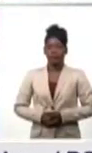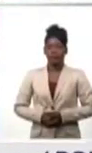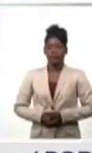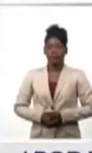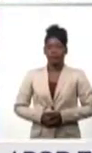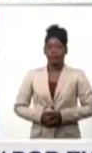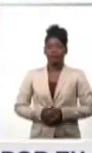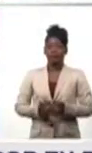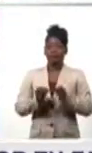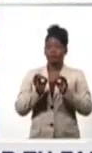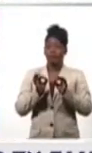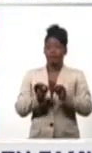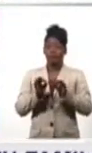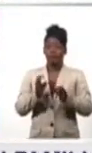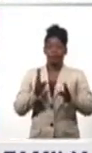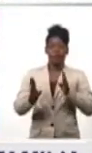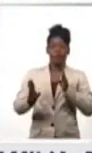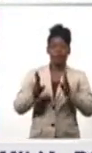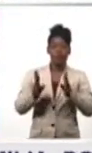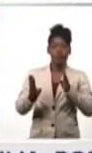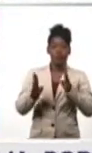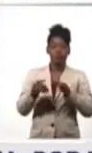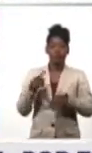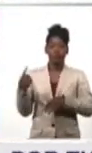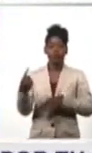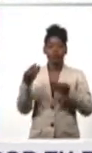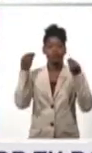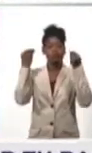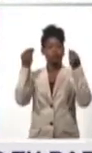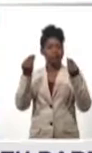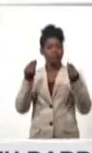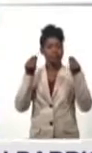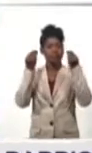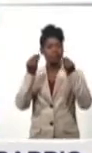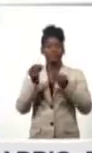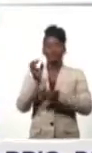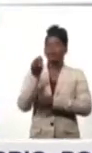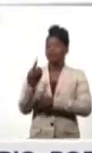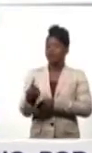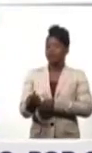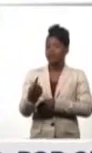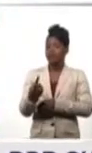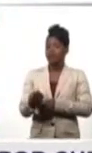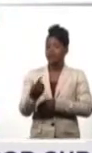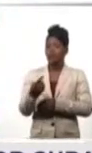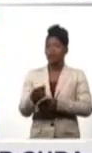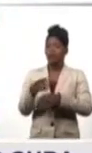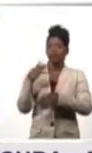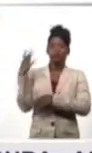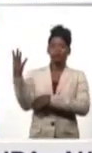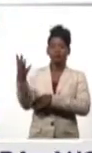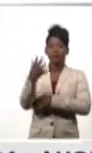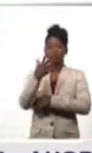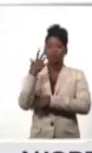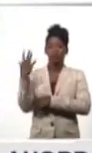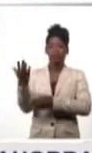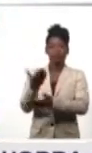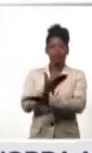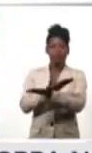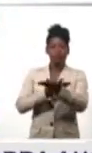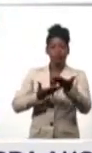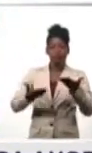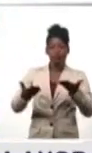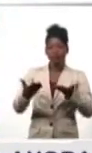jornada sin dudas para reflexionar sobre la necesidad de la biodiversidad como concepto. Biodiversidad,